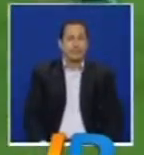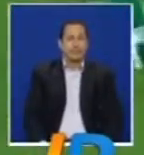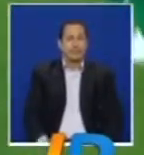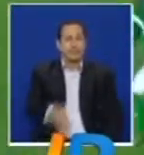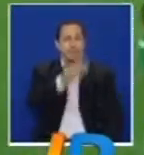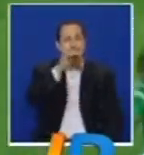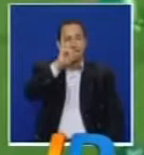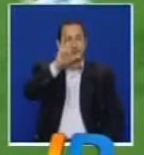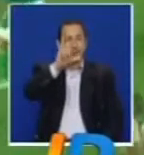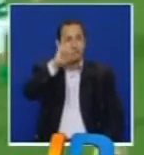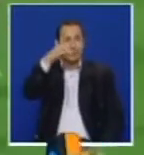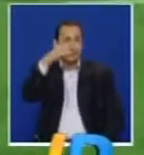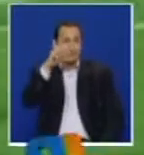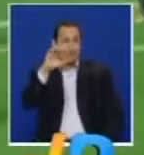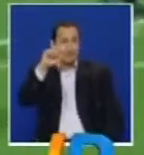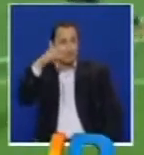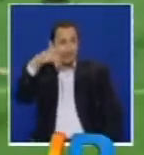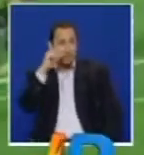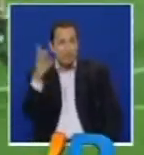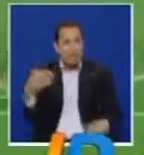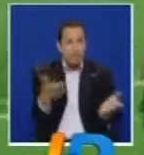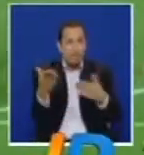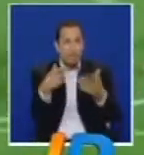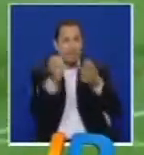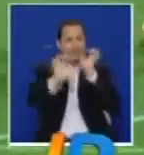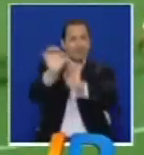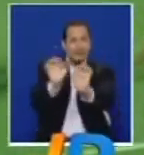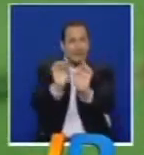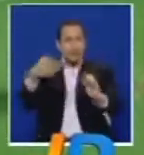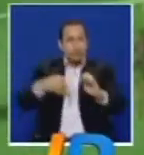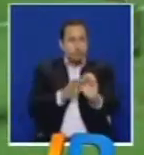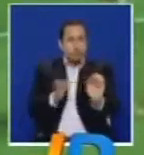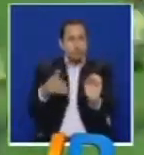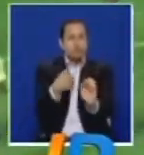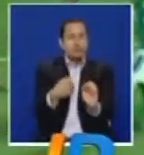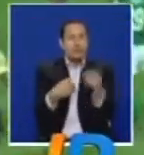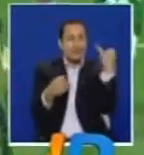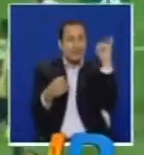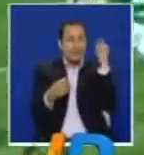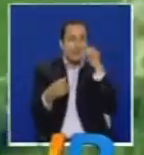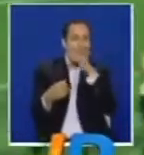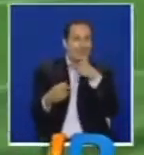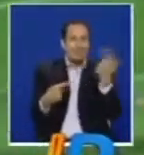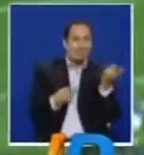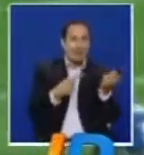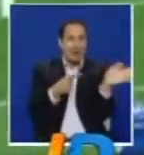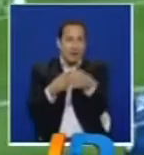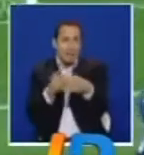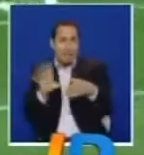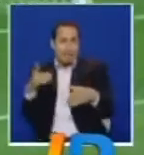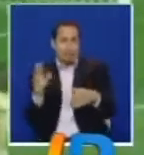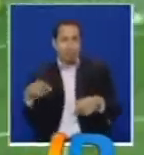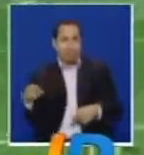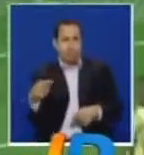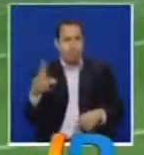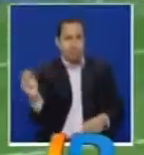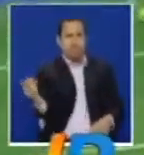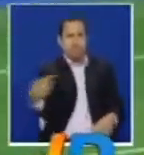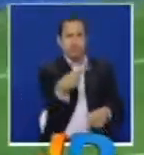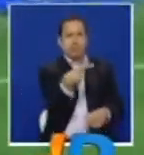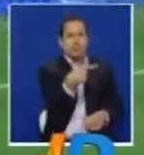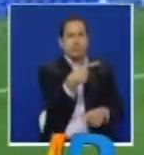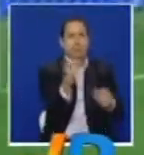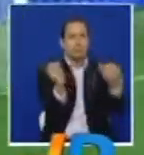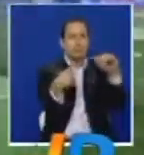Lizarazo recibe la pelota, vence la defensa visitante, trata de pegarle con la zurda, pero al final su pierna derecha manda el balón al fondo del arco.